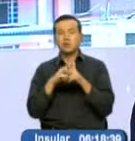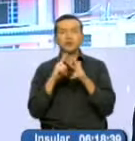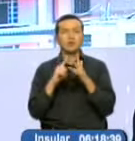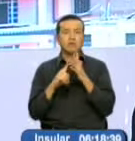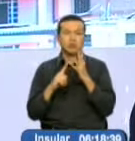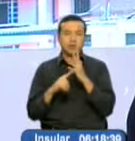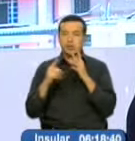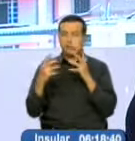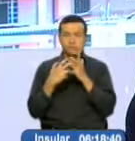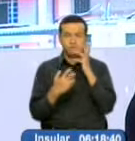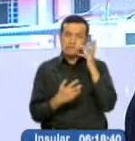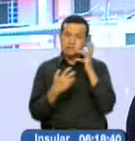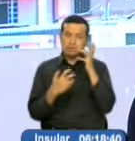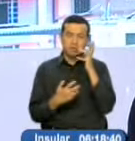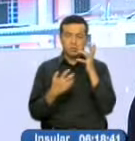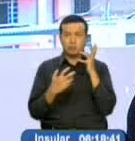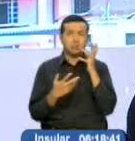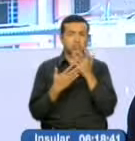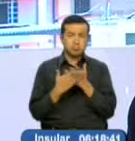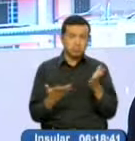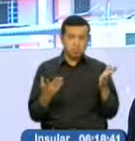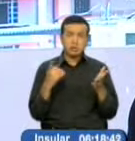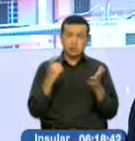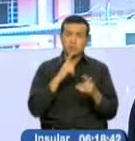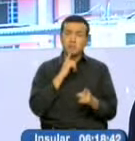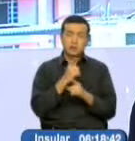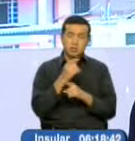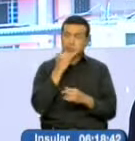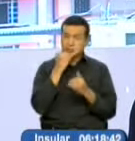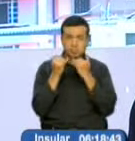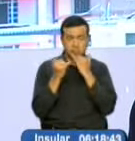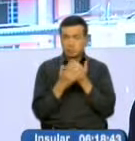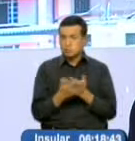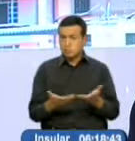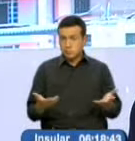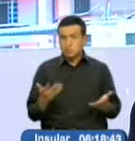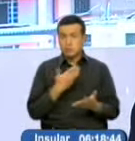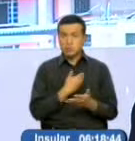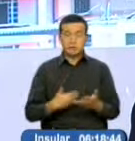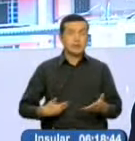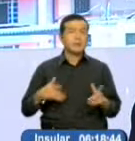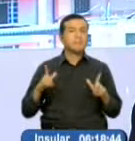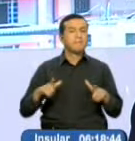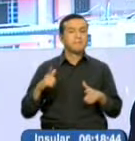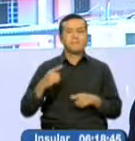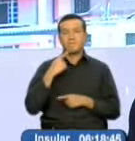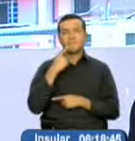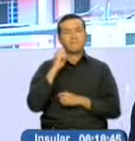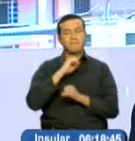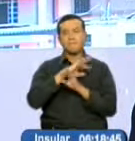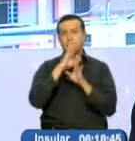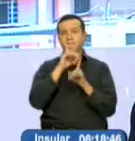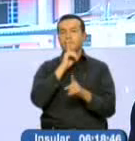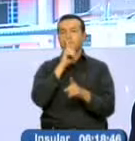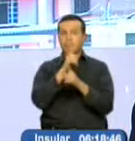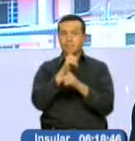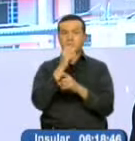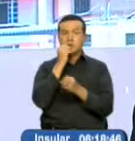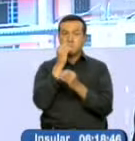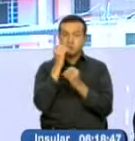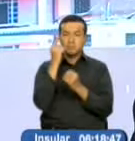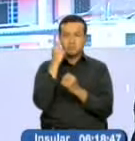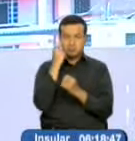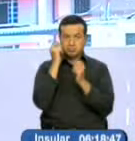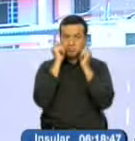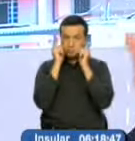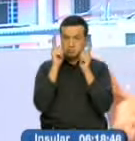no compaginan. Son cosas que han sucedido y hay que reconocerlas. Y en eso el presidente electo también ha sido muy claro y ha dicho, vamos a dar